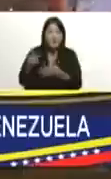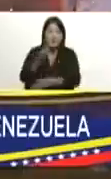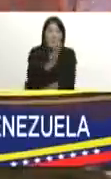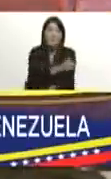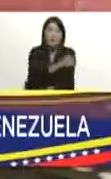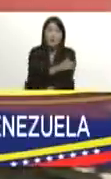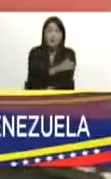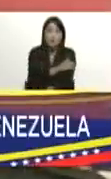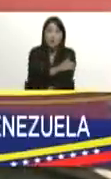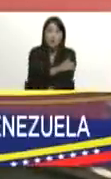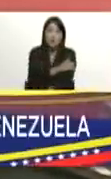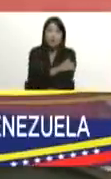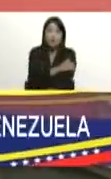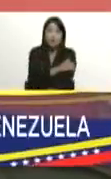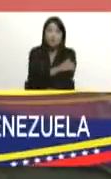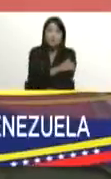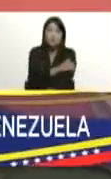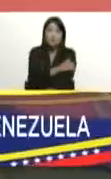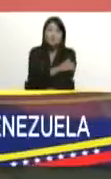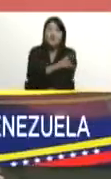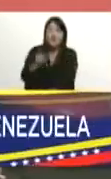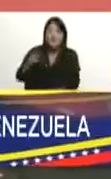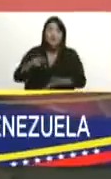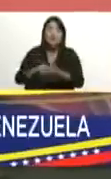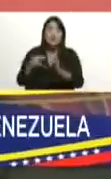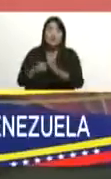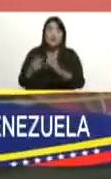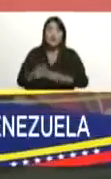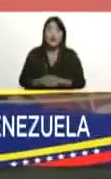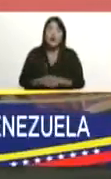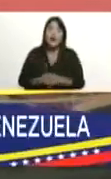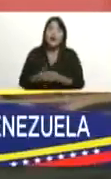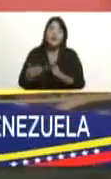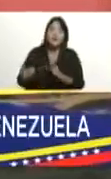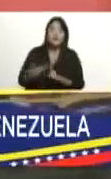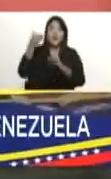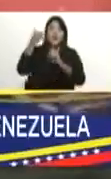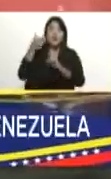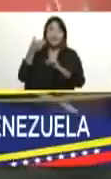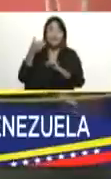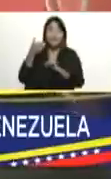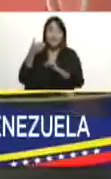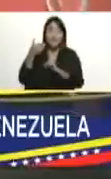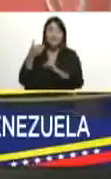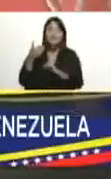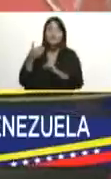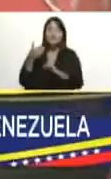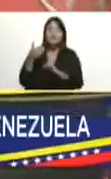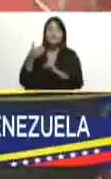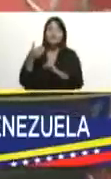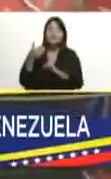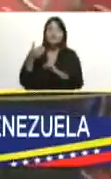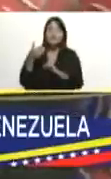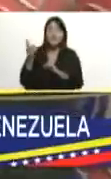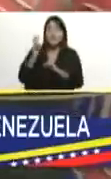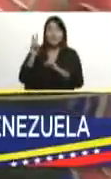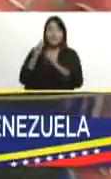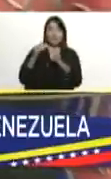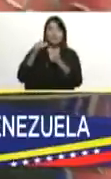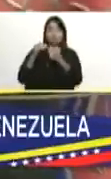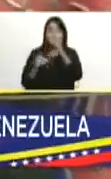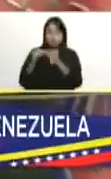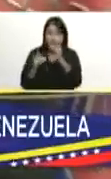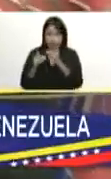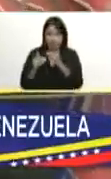forma parte de una escalada de acciones que afectan de manera flagrante y alevosa la estabilidad de la República. De